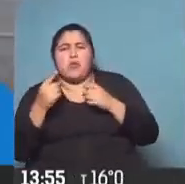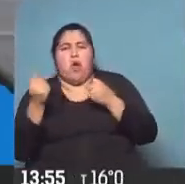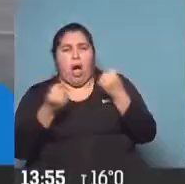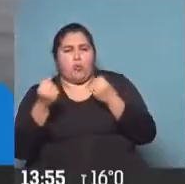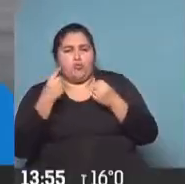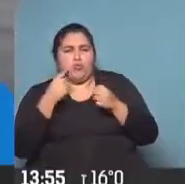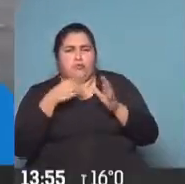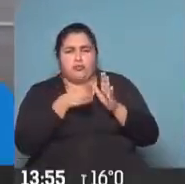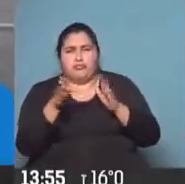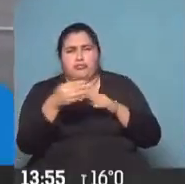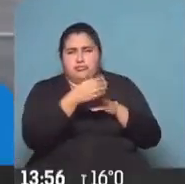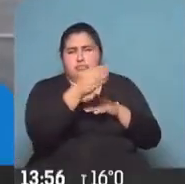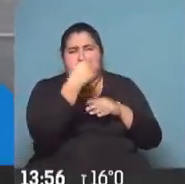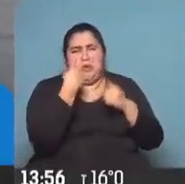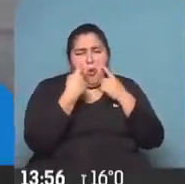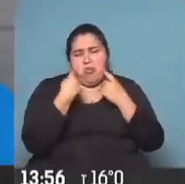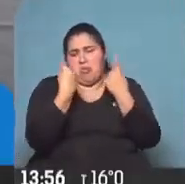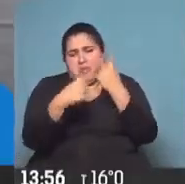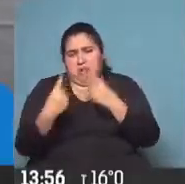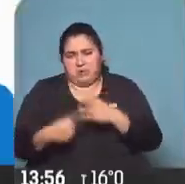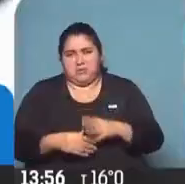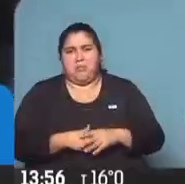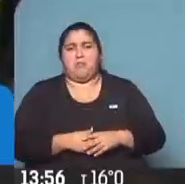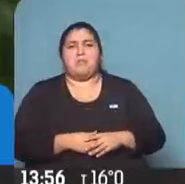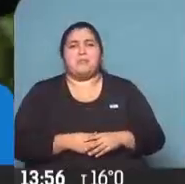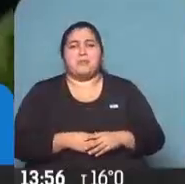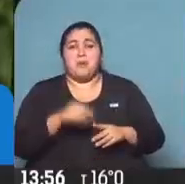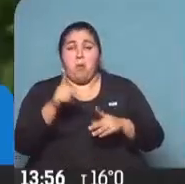aeroportuaria entre otras áreas y